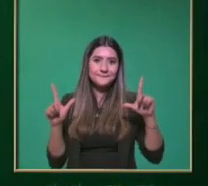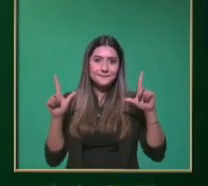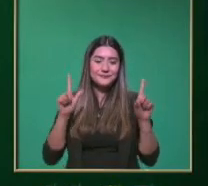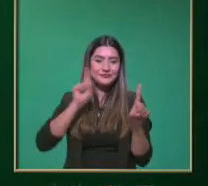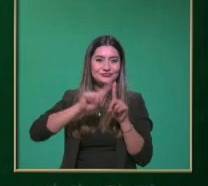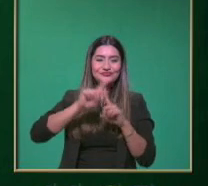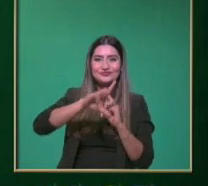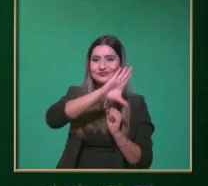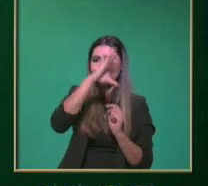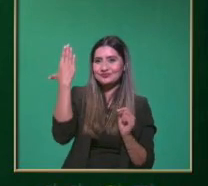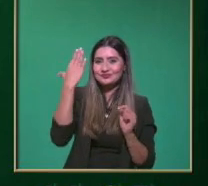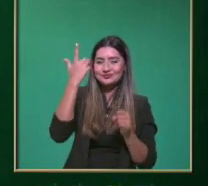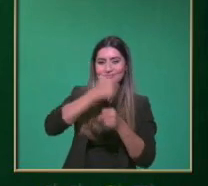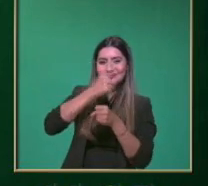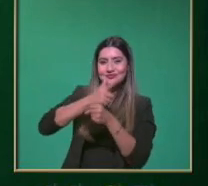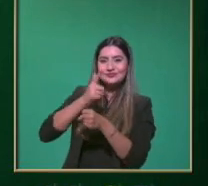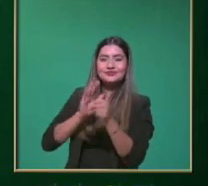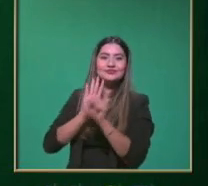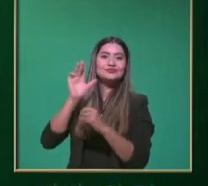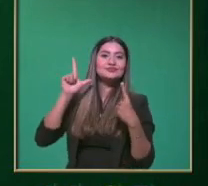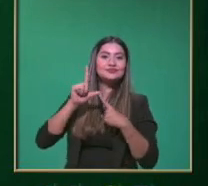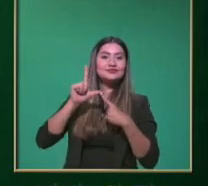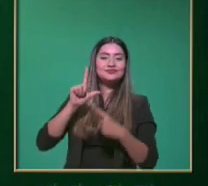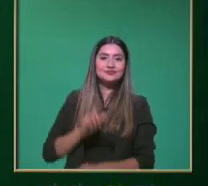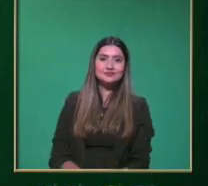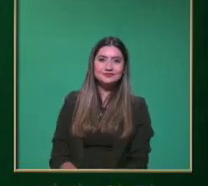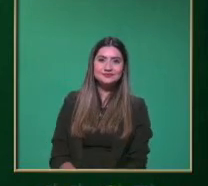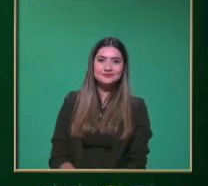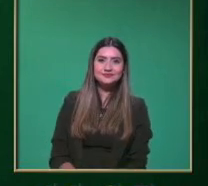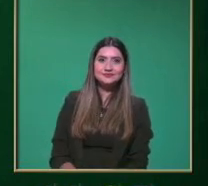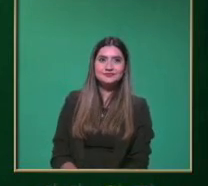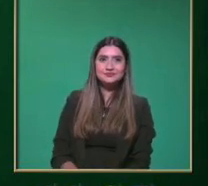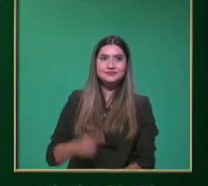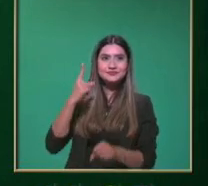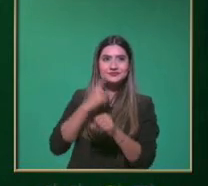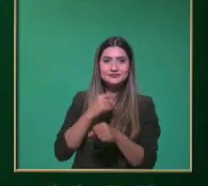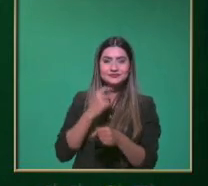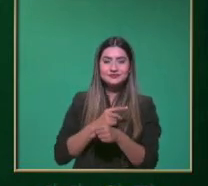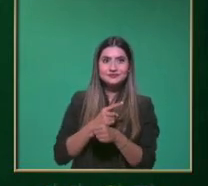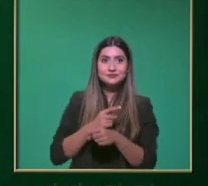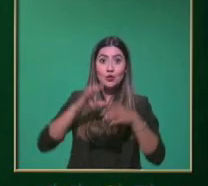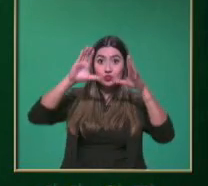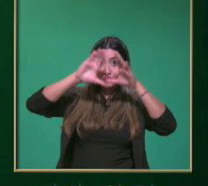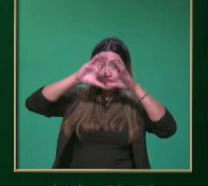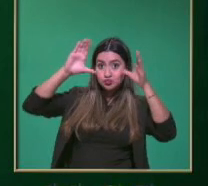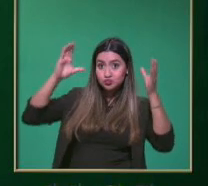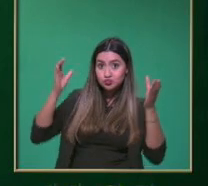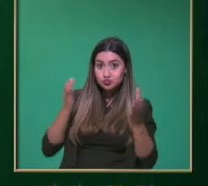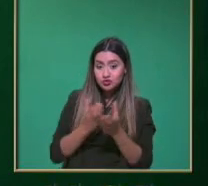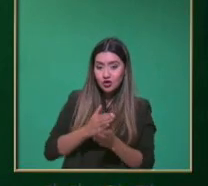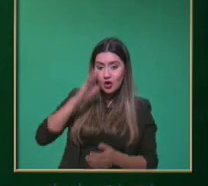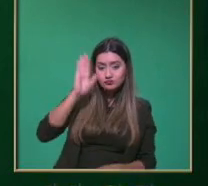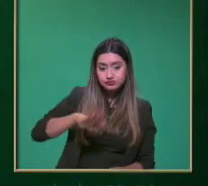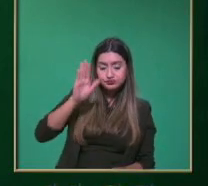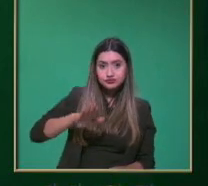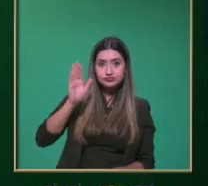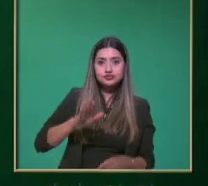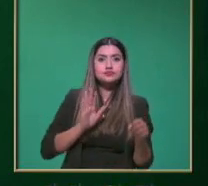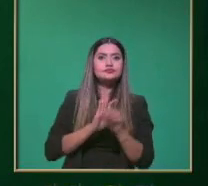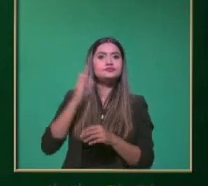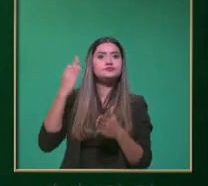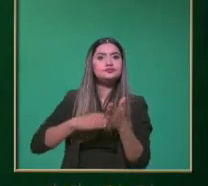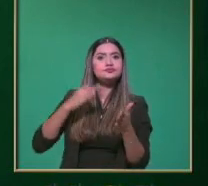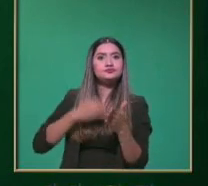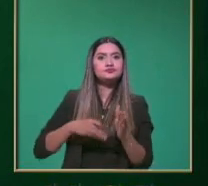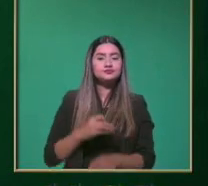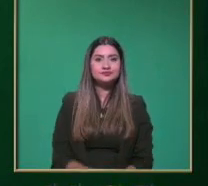y vamos a ir descubriendo qué letra es. Yo veo una pelota, pero ¿cuál es la letra que le falta a pelota? ¿Qué